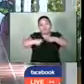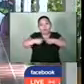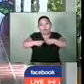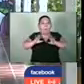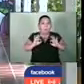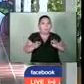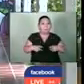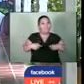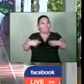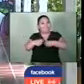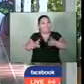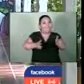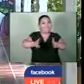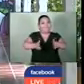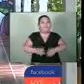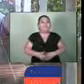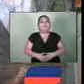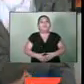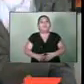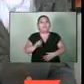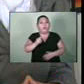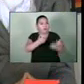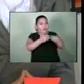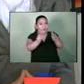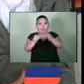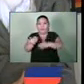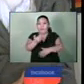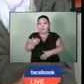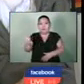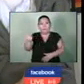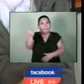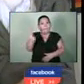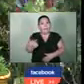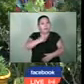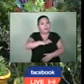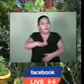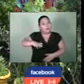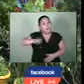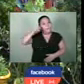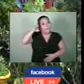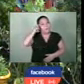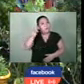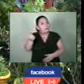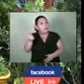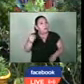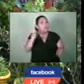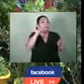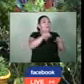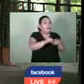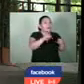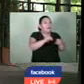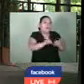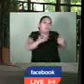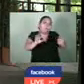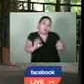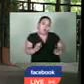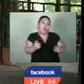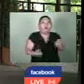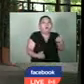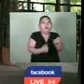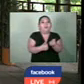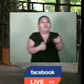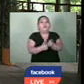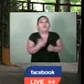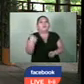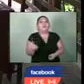barro. Con todos estos atractivos, este empresario espera seguir mejorando los ingresos de su negocio y así contribuir al